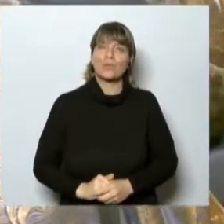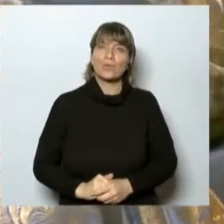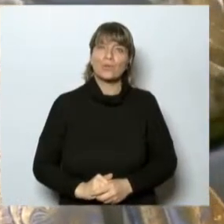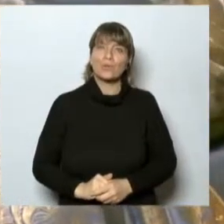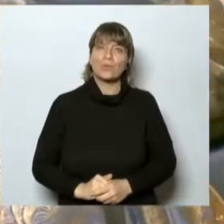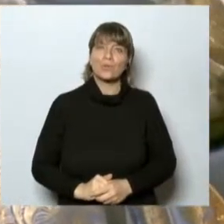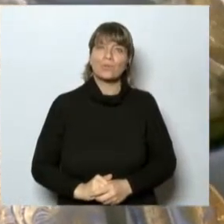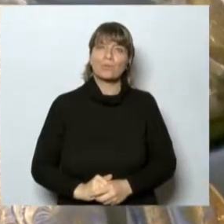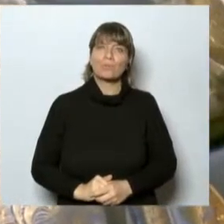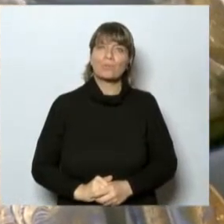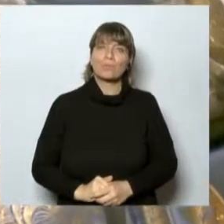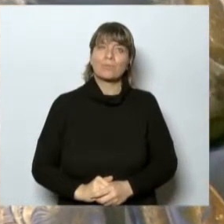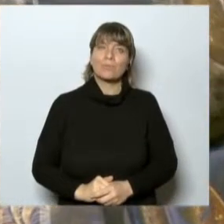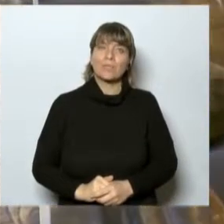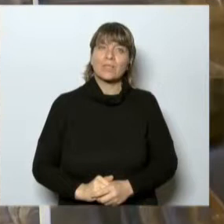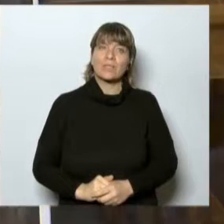nosotros.